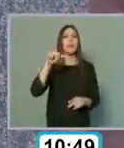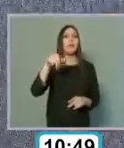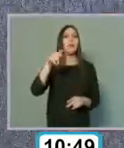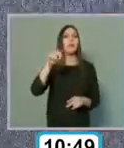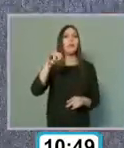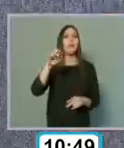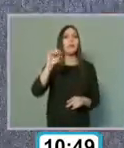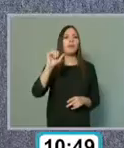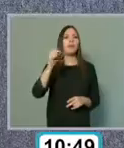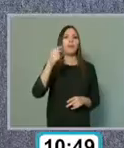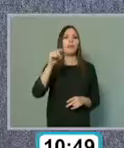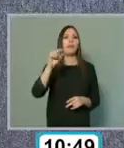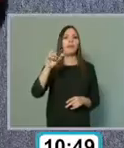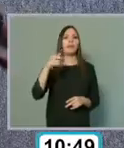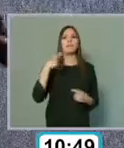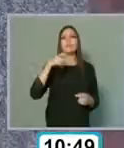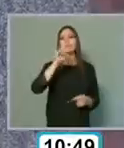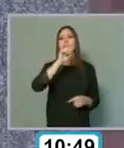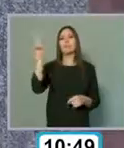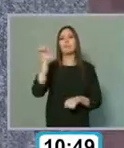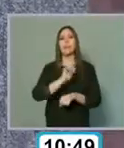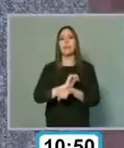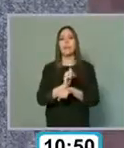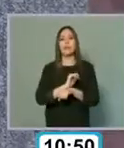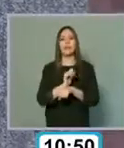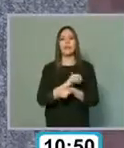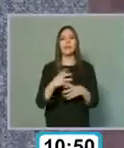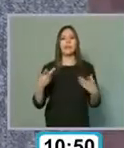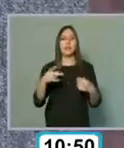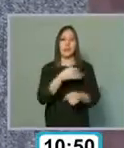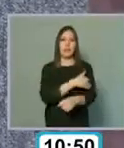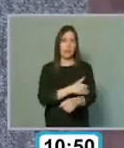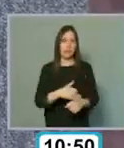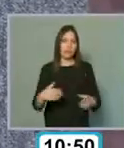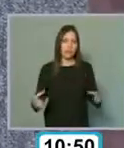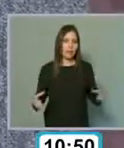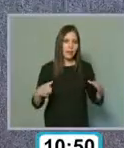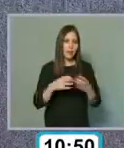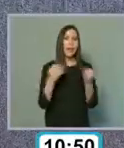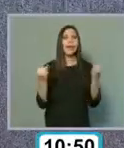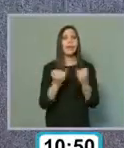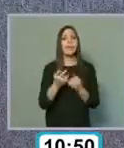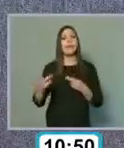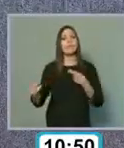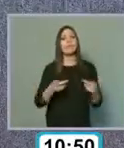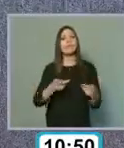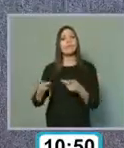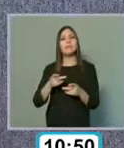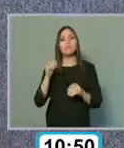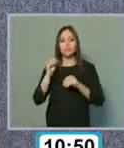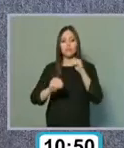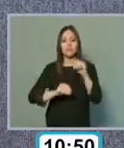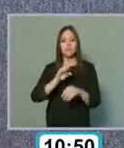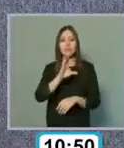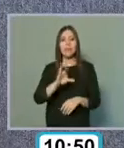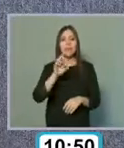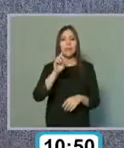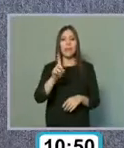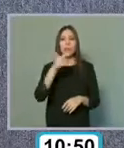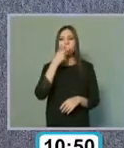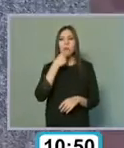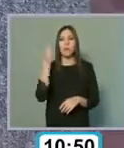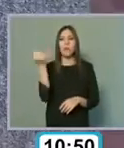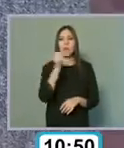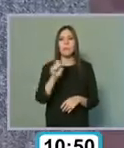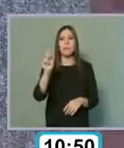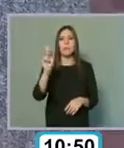nomás. Híjole, con grandes, grandes artistas de verdad de la familia Aguilar, ahí vamos a estar. Y también estoy preparando un disco en manos de don Pepe, que es señorón de